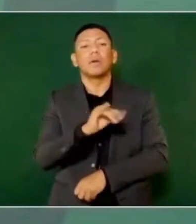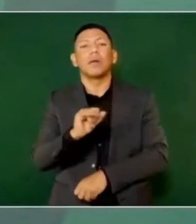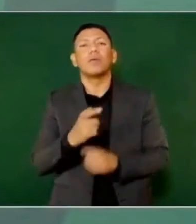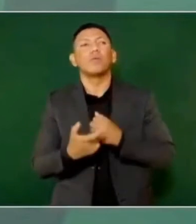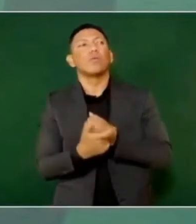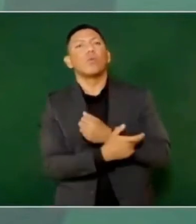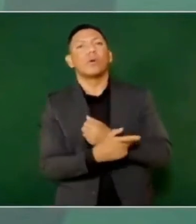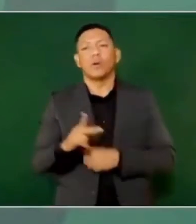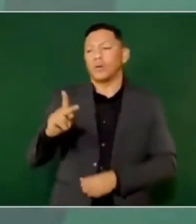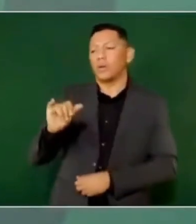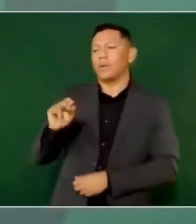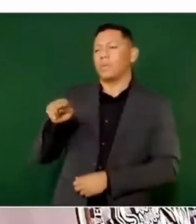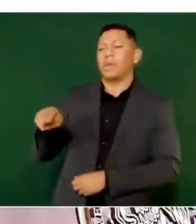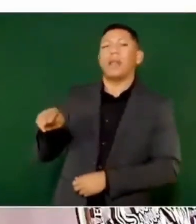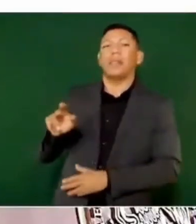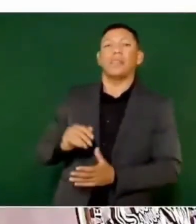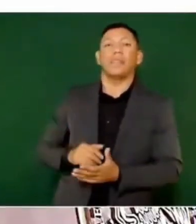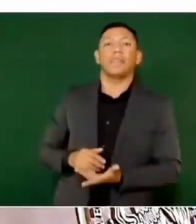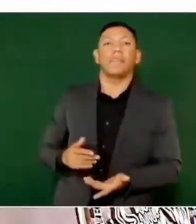los del PAN eran